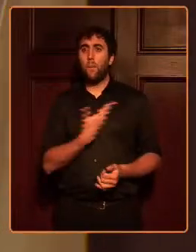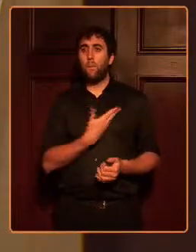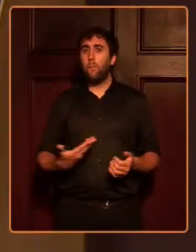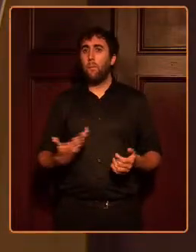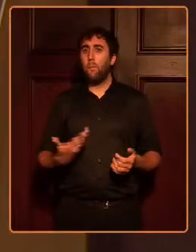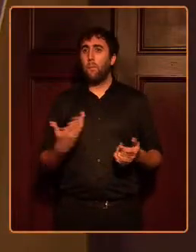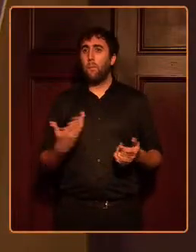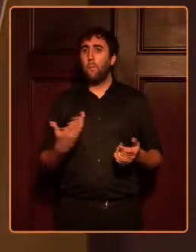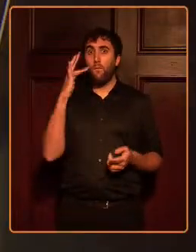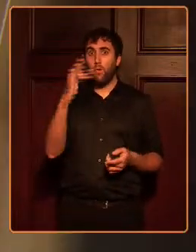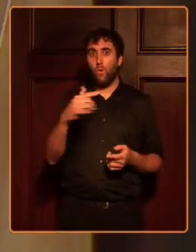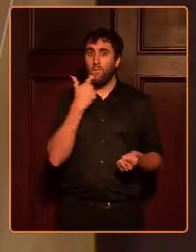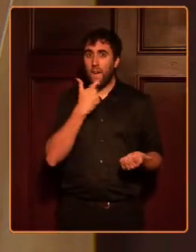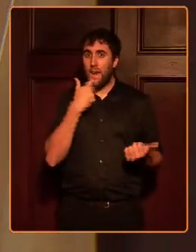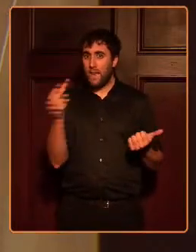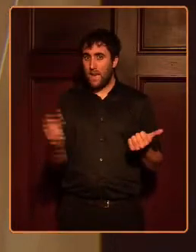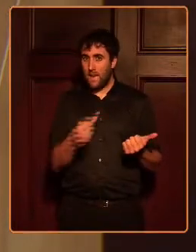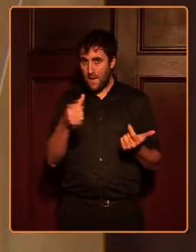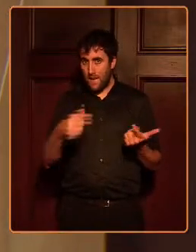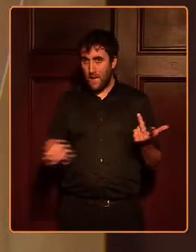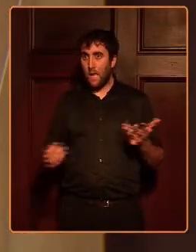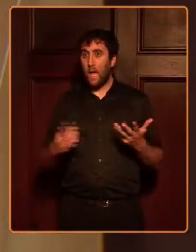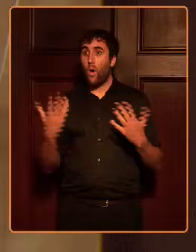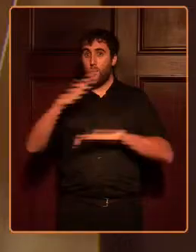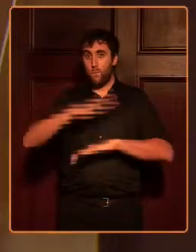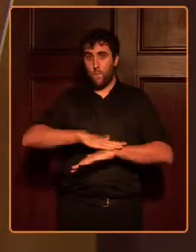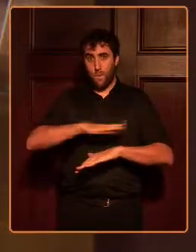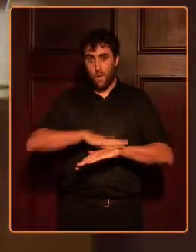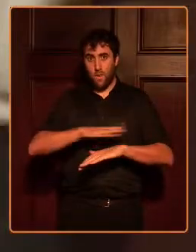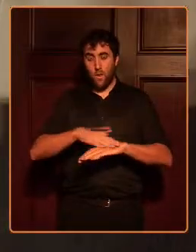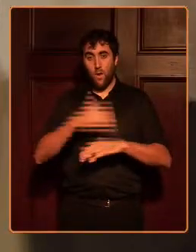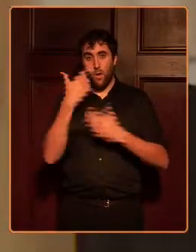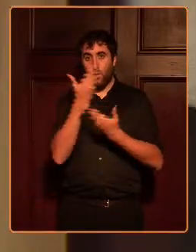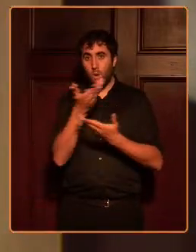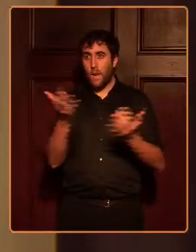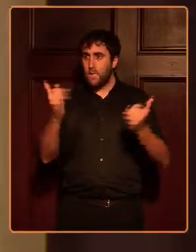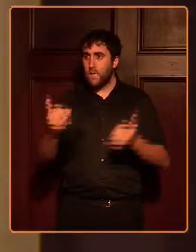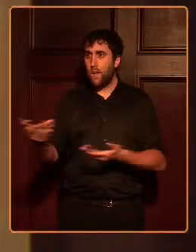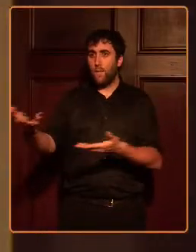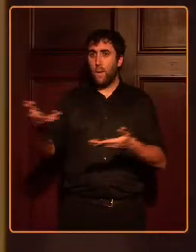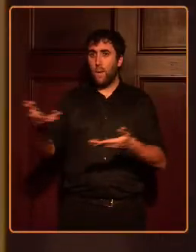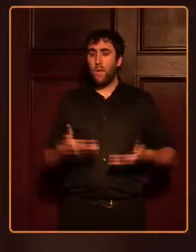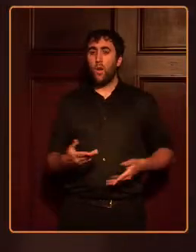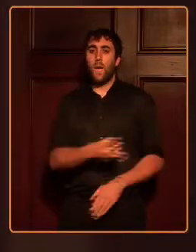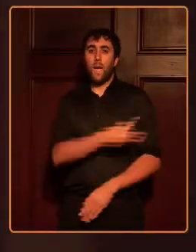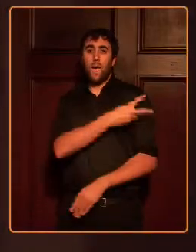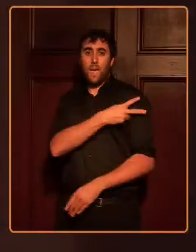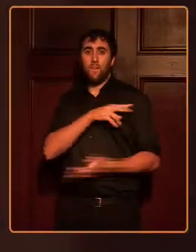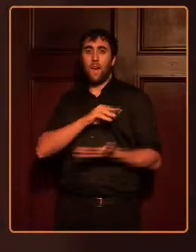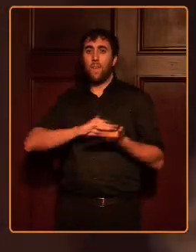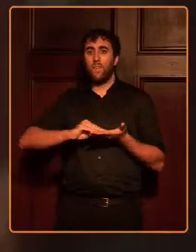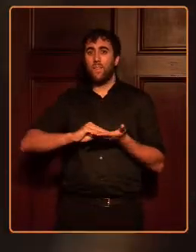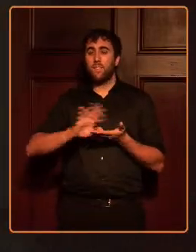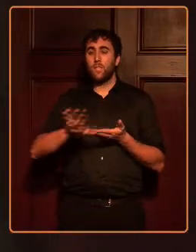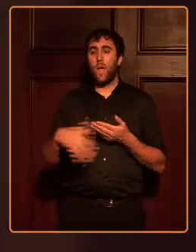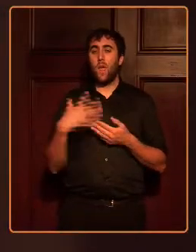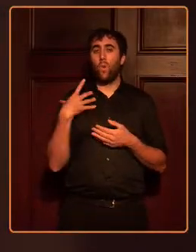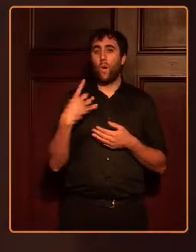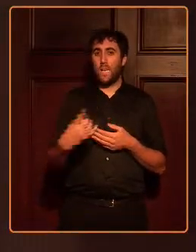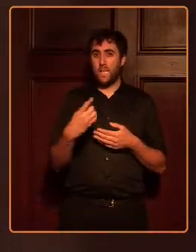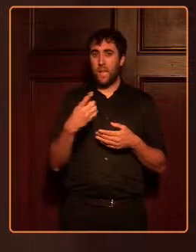quedan por delante. Bueno, ahora entonces es momento de darle la bienvenida a la jefa de la División de Educación del